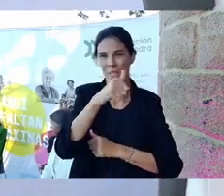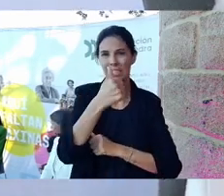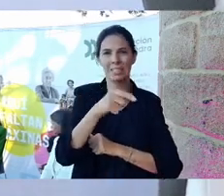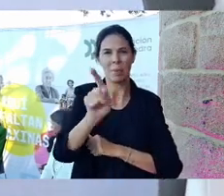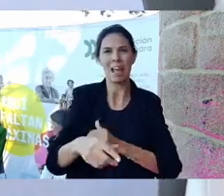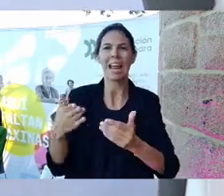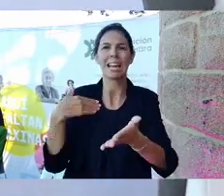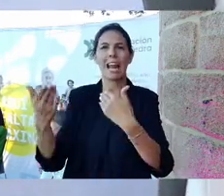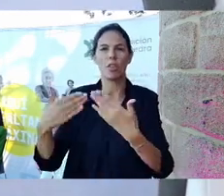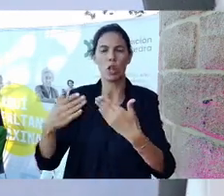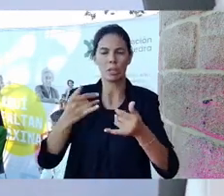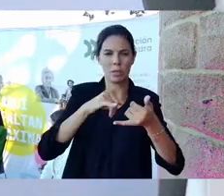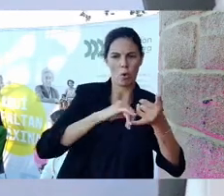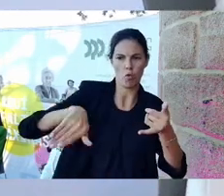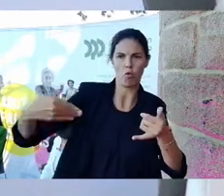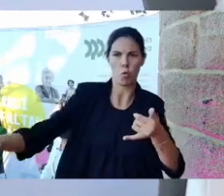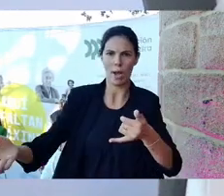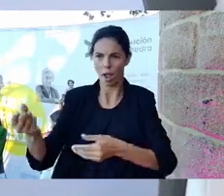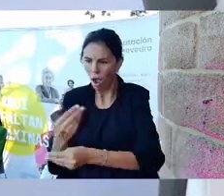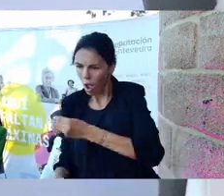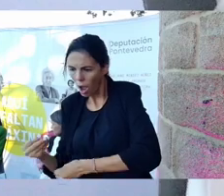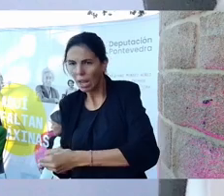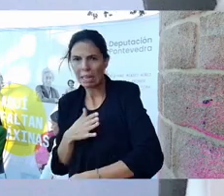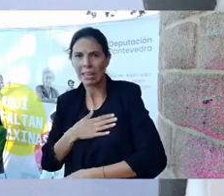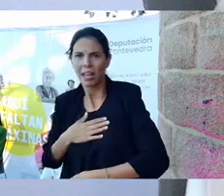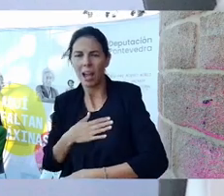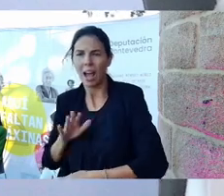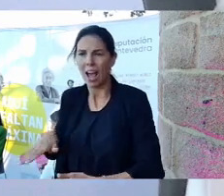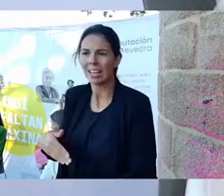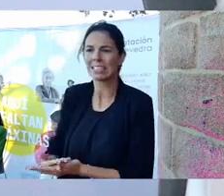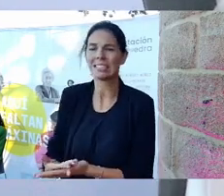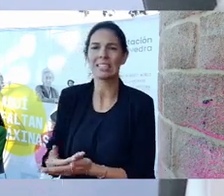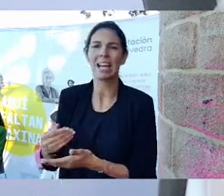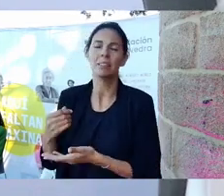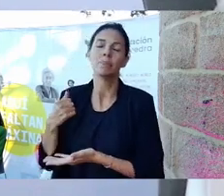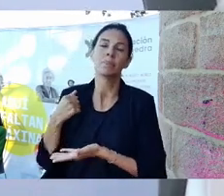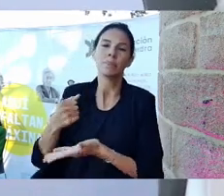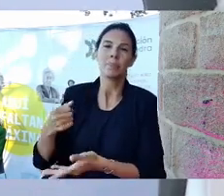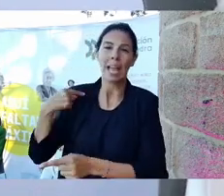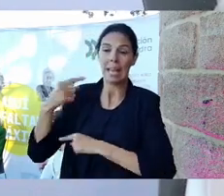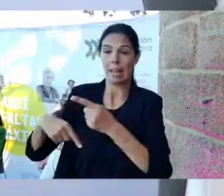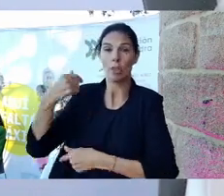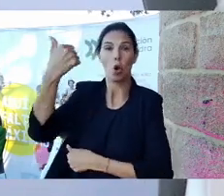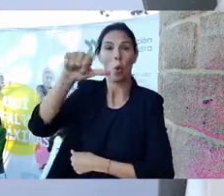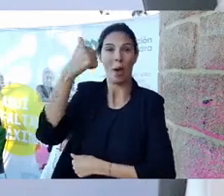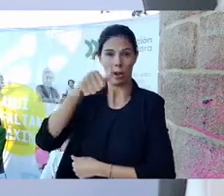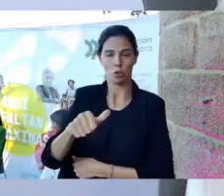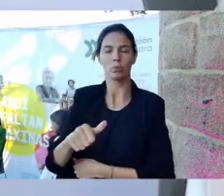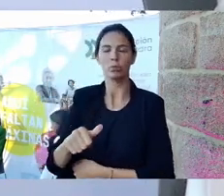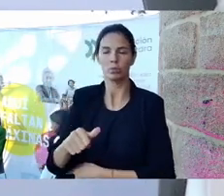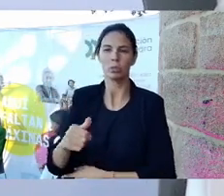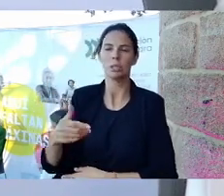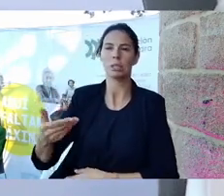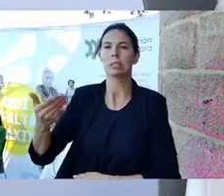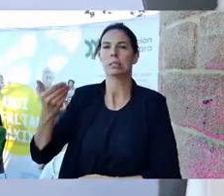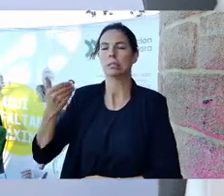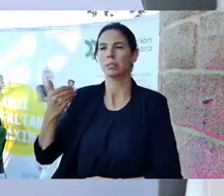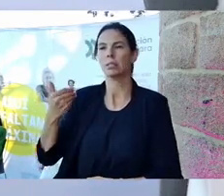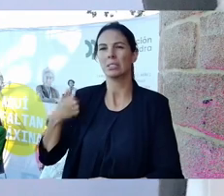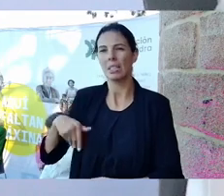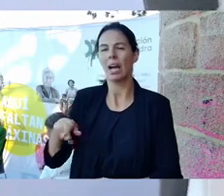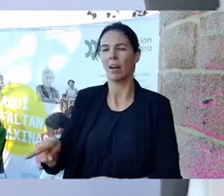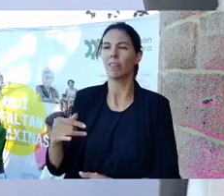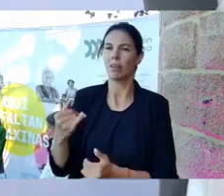relaciones extramatrimoniales, hasta que finalmente se dio con el heredero varón, que sí que no